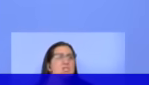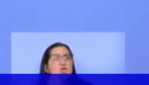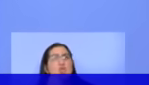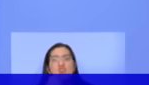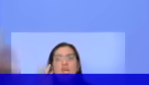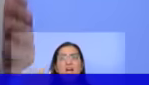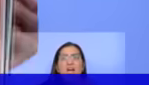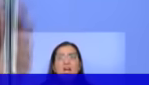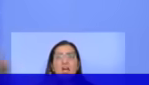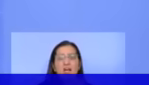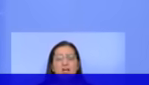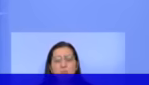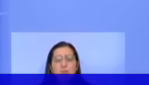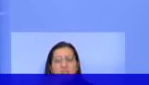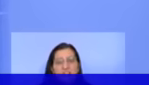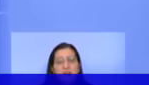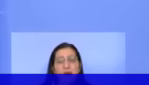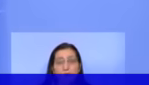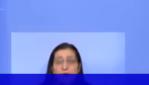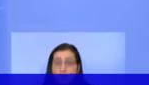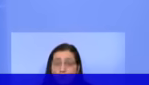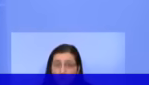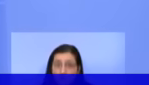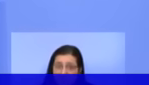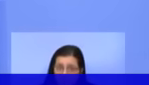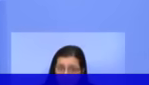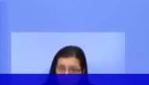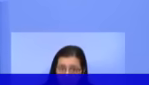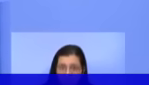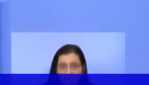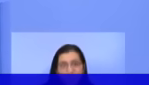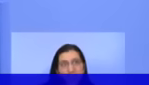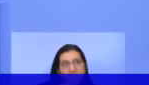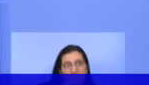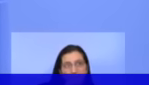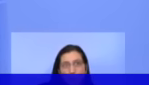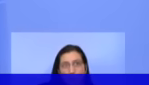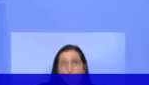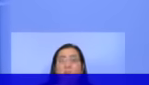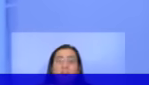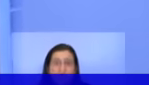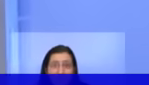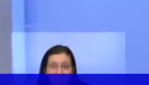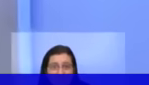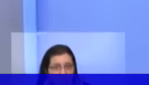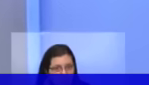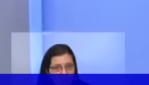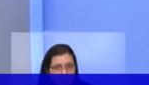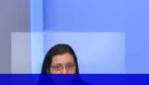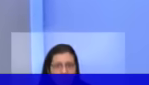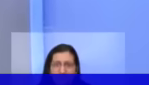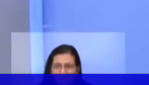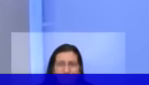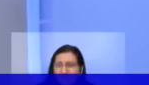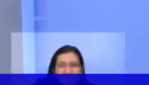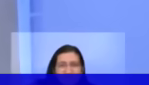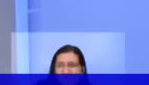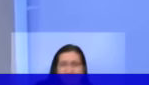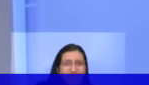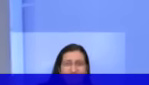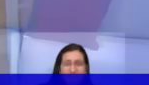qué brutal, que te pueden entrar a robar? Lo dijimos en el móvil 3-4 veces, o sea, tan estúpidos